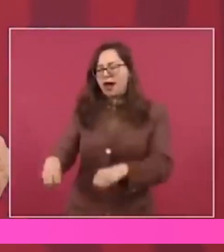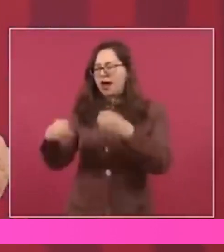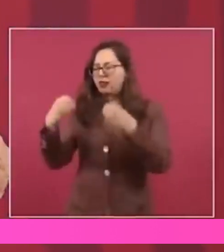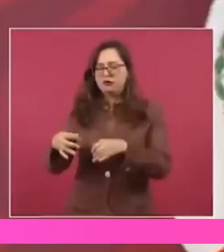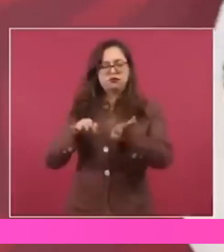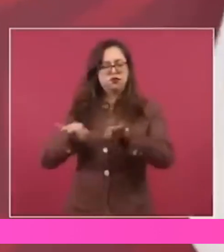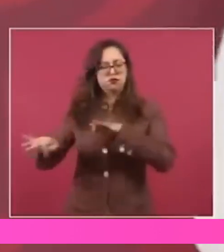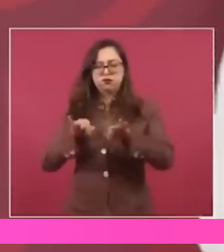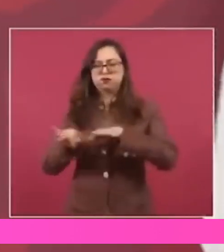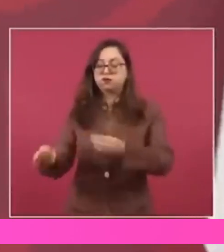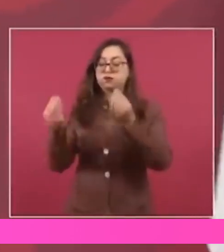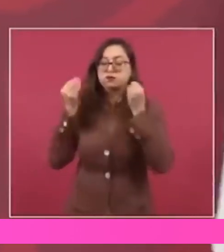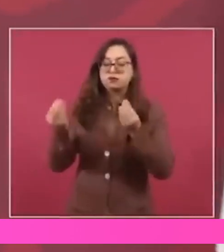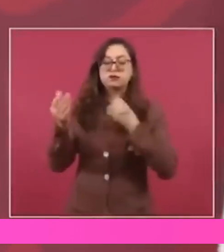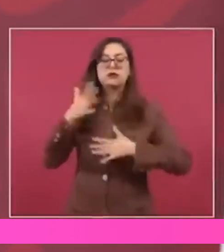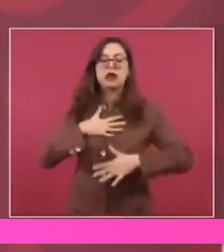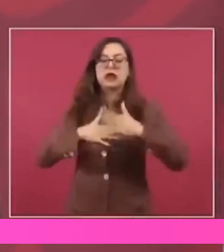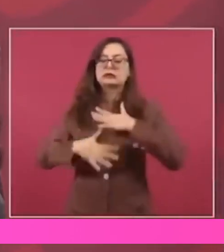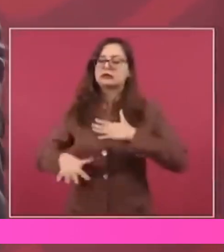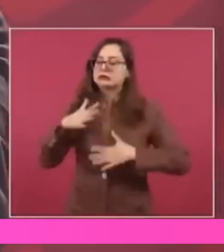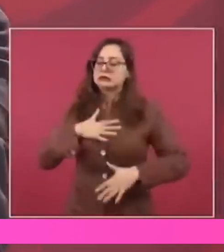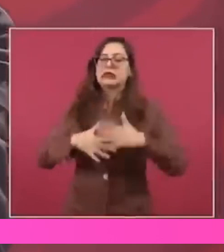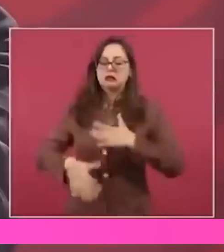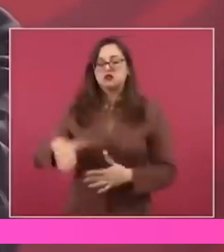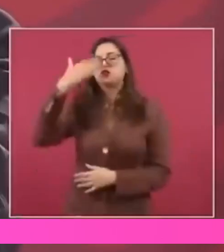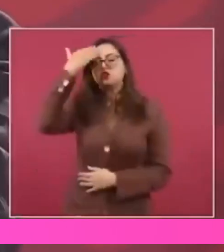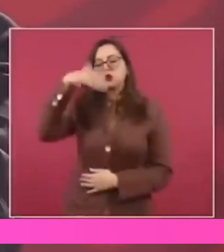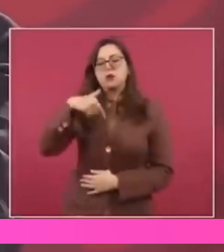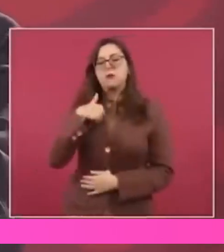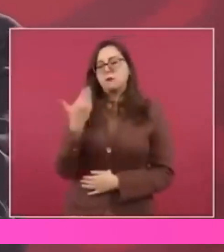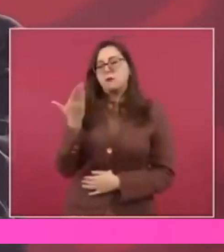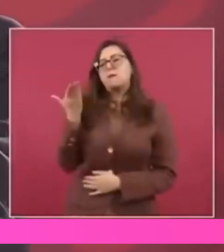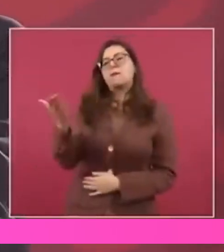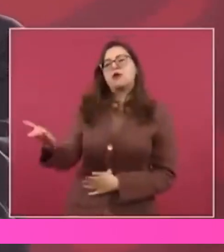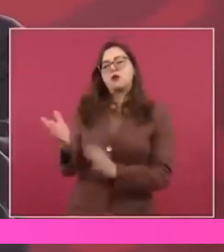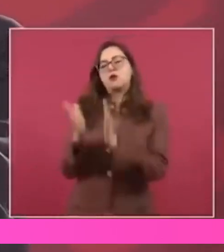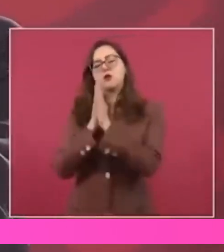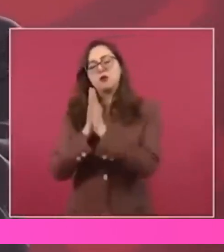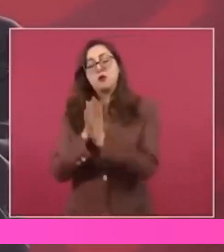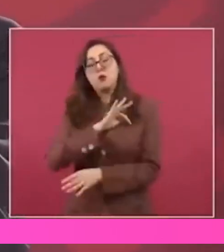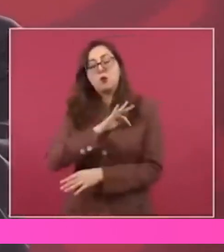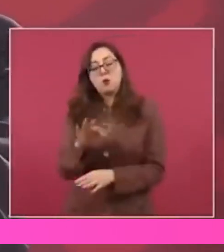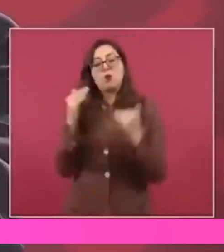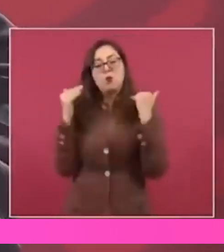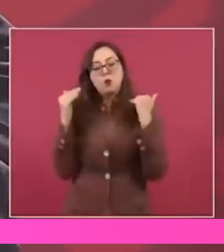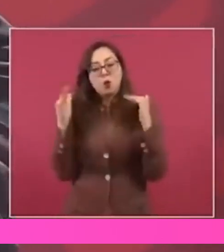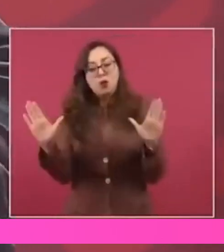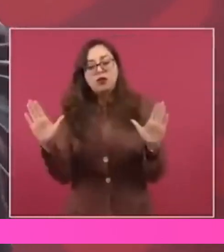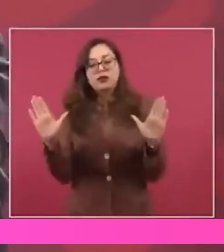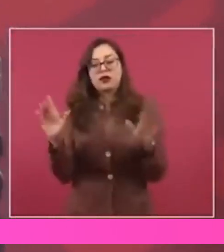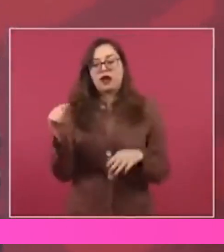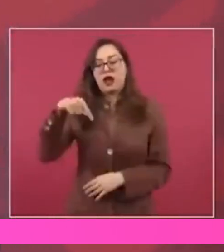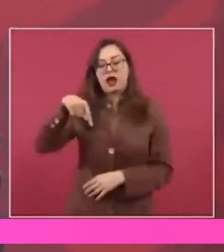puede hacerse un tiempo y contribuir. Estimó que no pierde nada con hacerle la invitación ya que es un agente sensible y un fenómeno mundial,